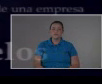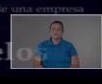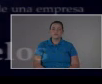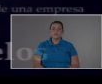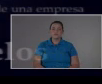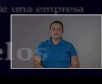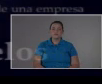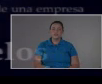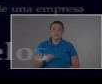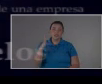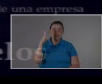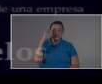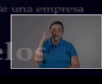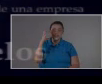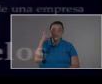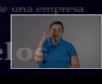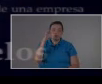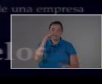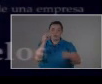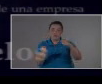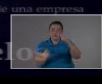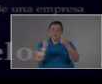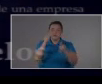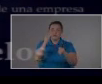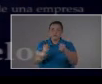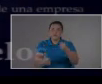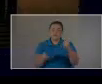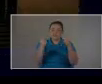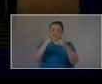El robo de un vehículo, el patrimonio, la pérdida de una empresa, la edad.